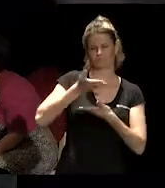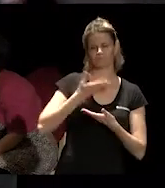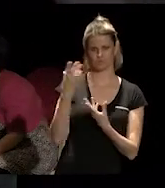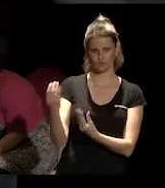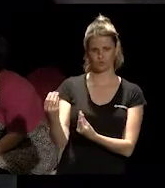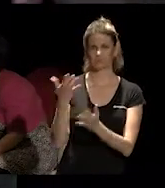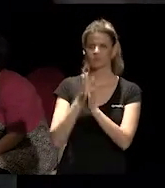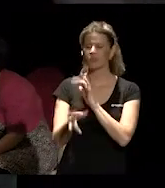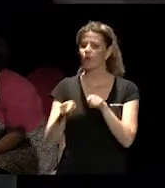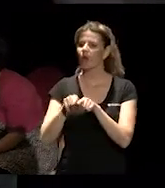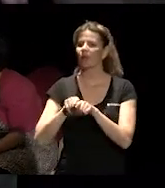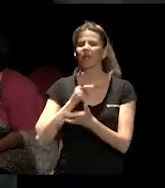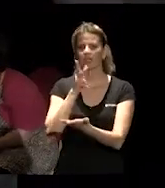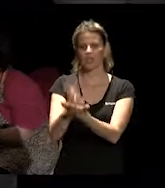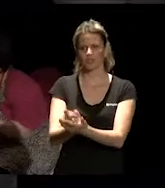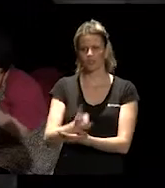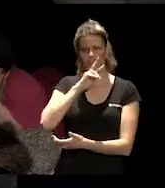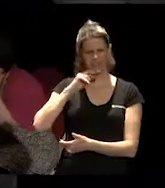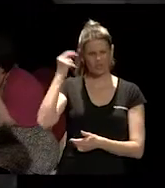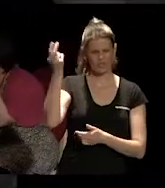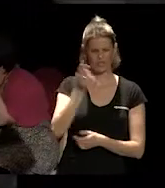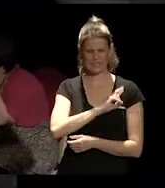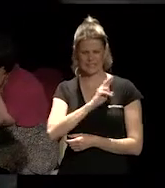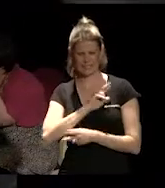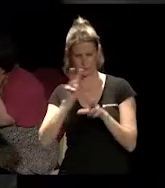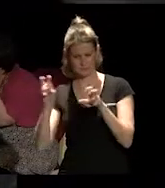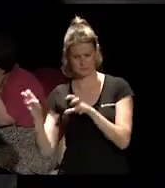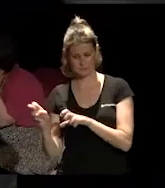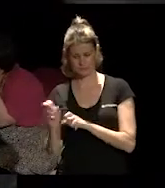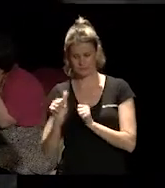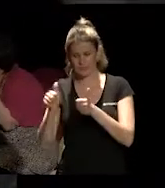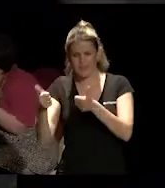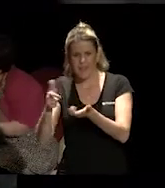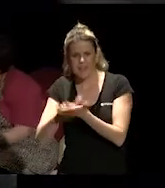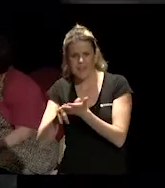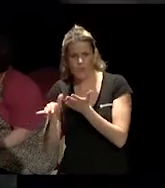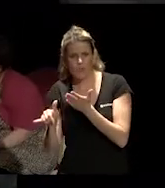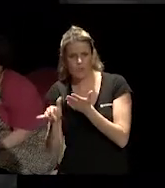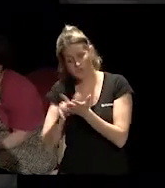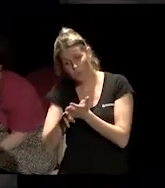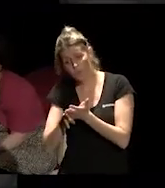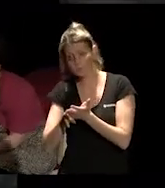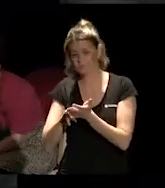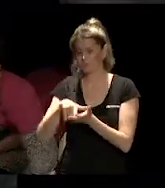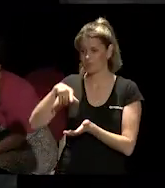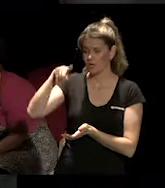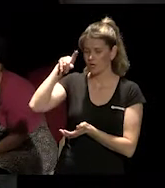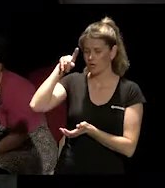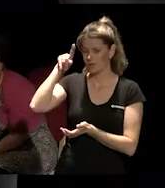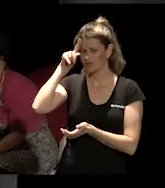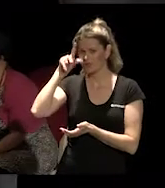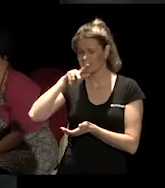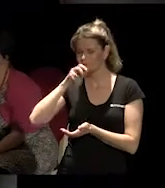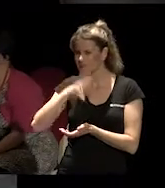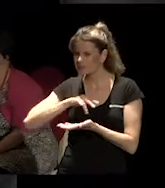hablar de valores y de religiones entre personas que estaban empezando a hablar una lengua. Entonces tuvimos la gran suerte de que Llull, que no quería